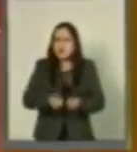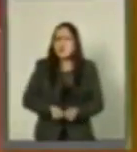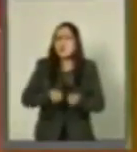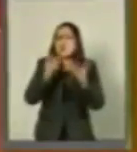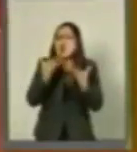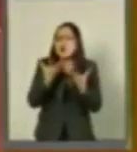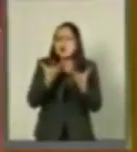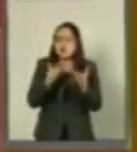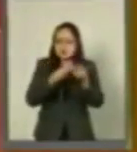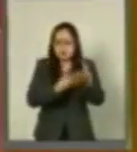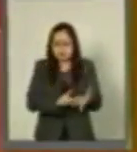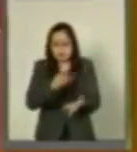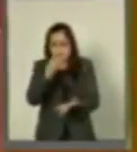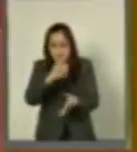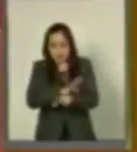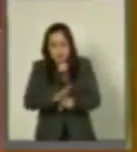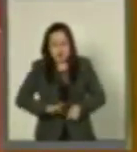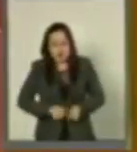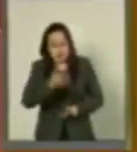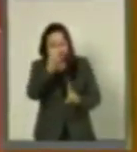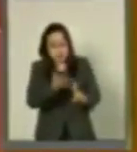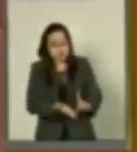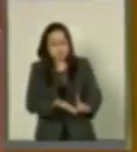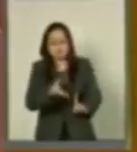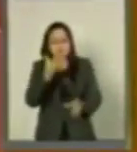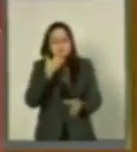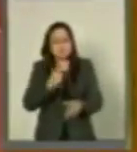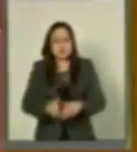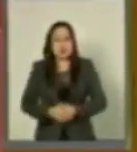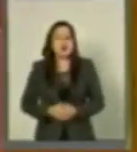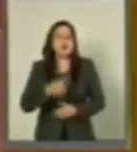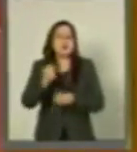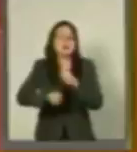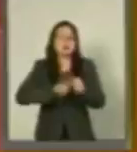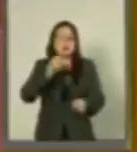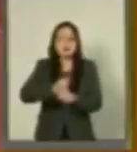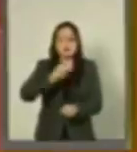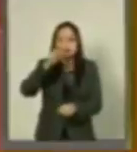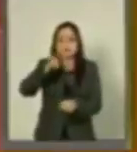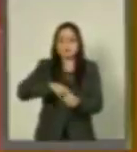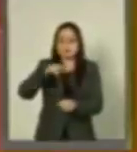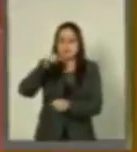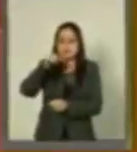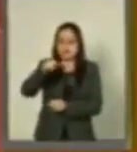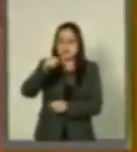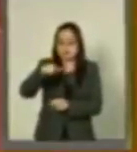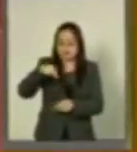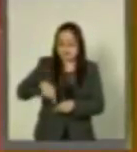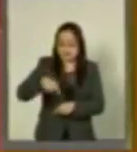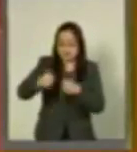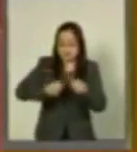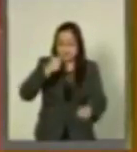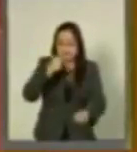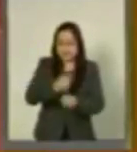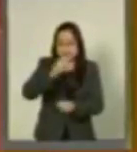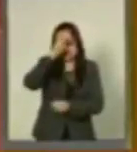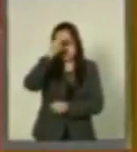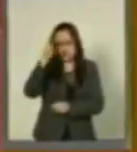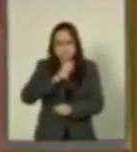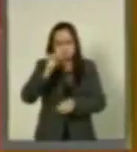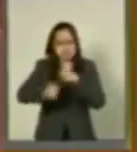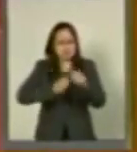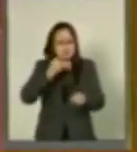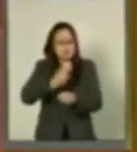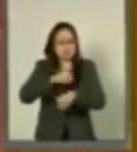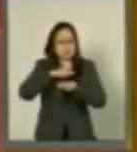y no le favorecen. 2017 es ya considerado el peor año en materia de